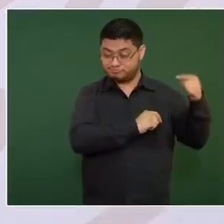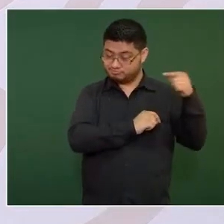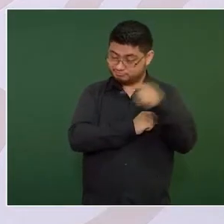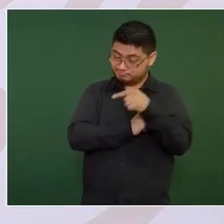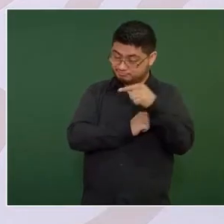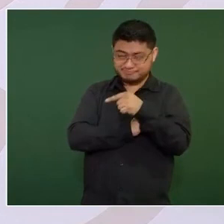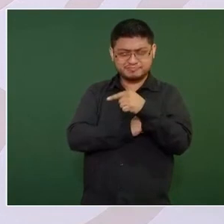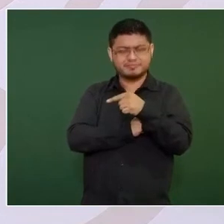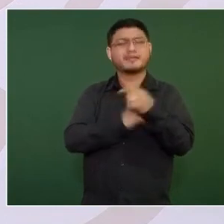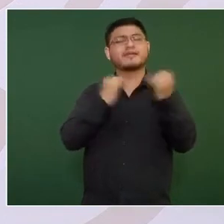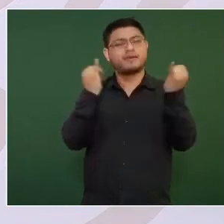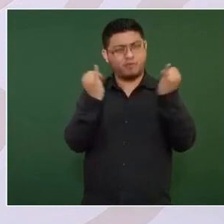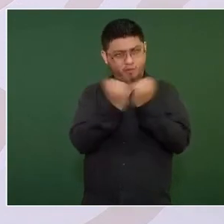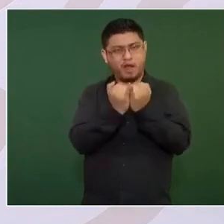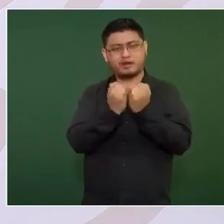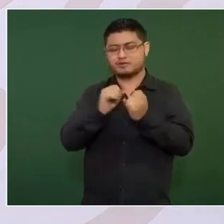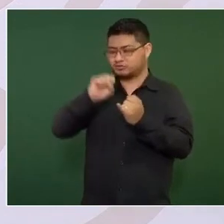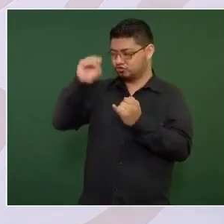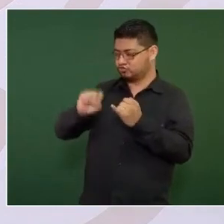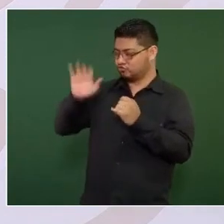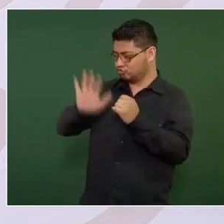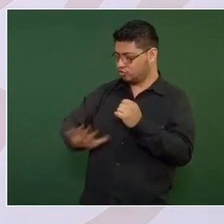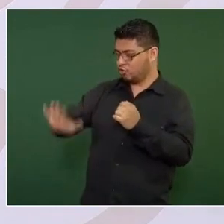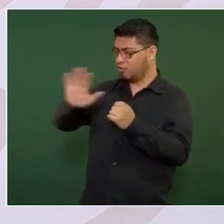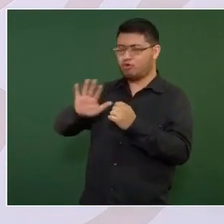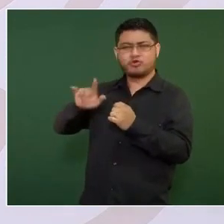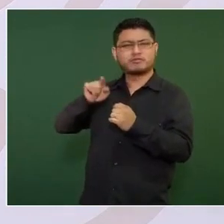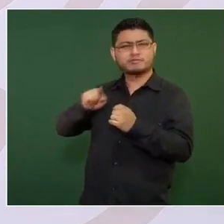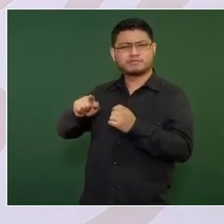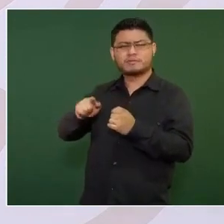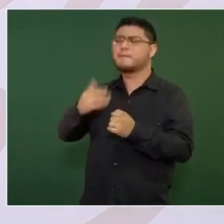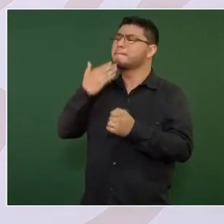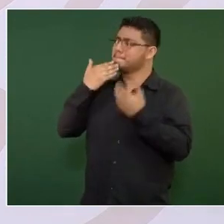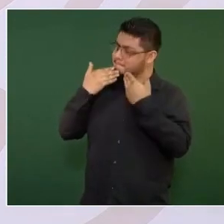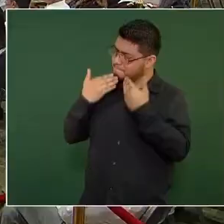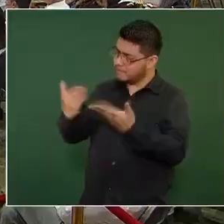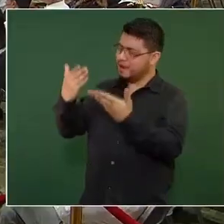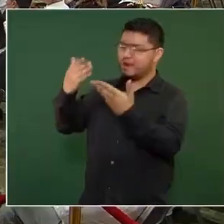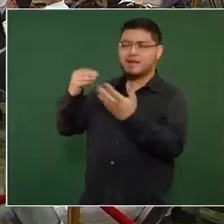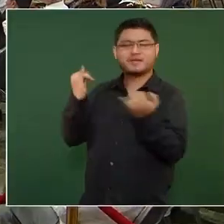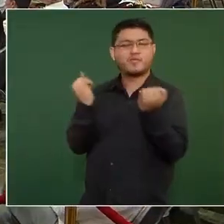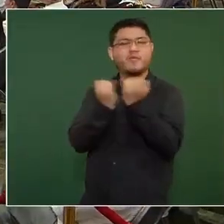vaya bien a los que viven en el sur y en el sureste de México.